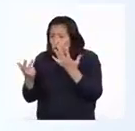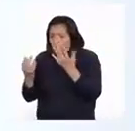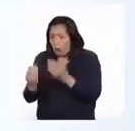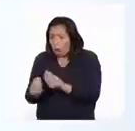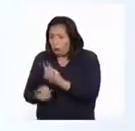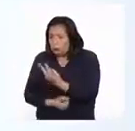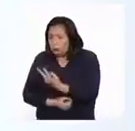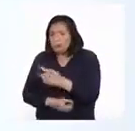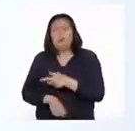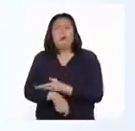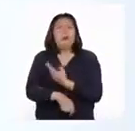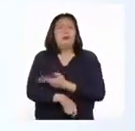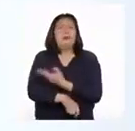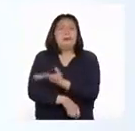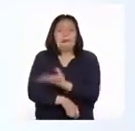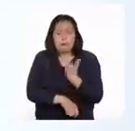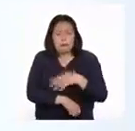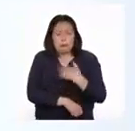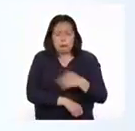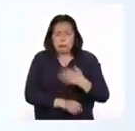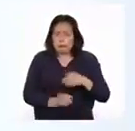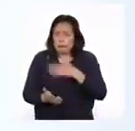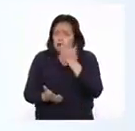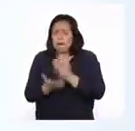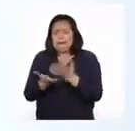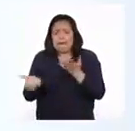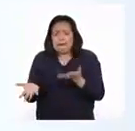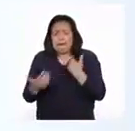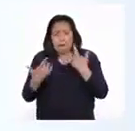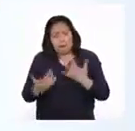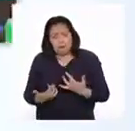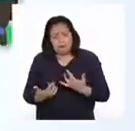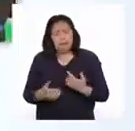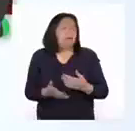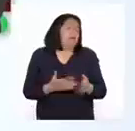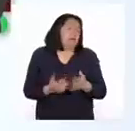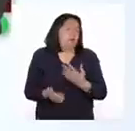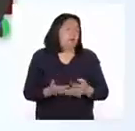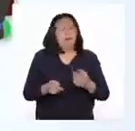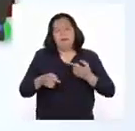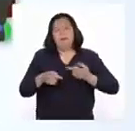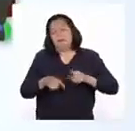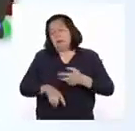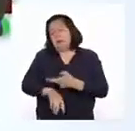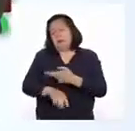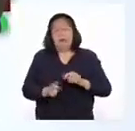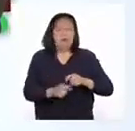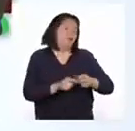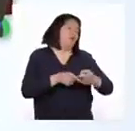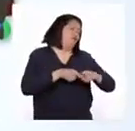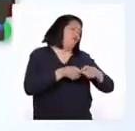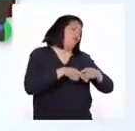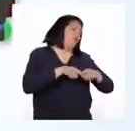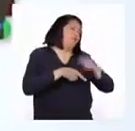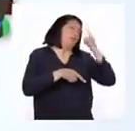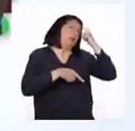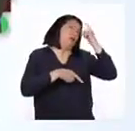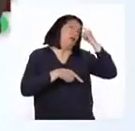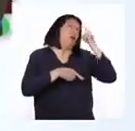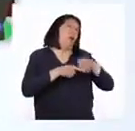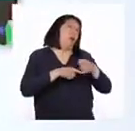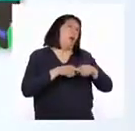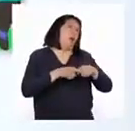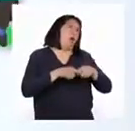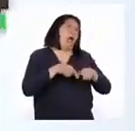tenía. Esto fue un problema muy triste. Sin embargo, ella siguió tejiendo con la lana que quedaba y pensó que podría ser